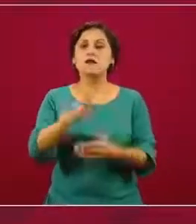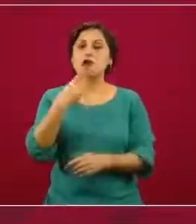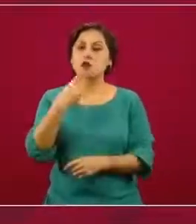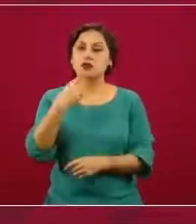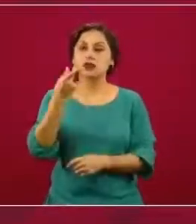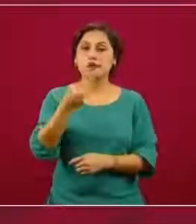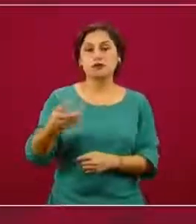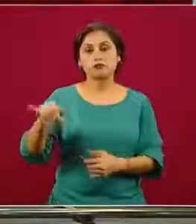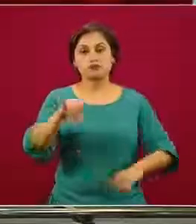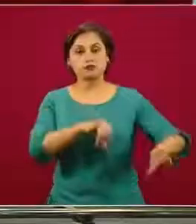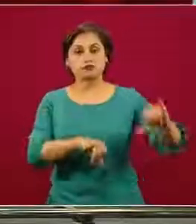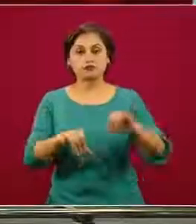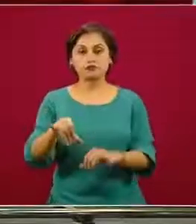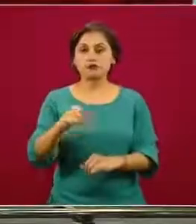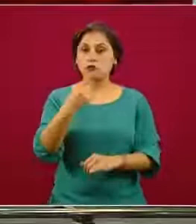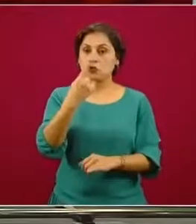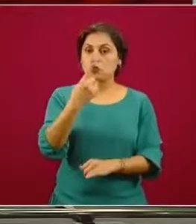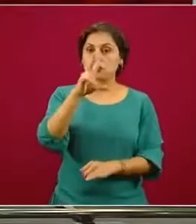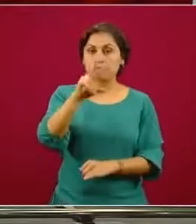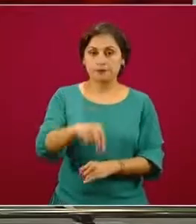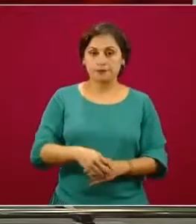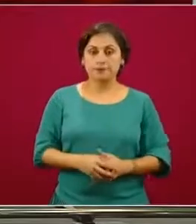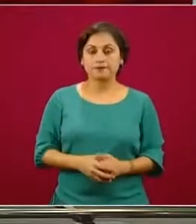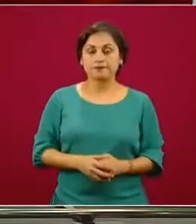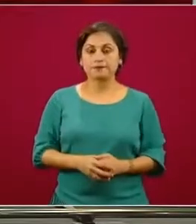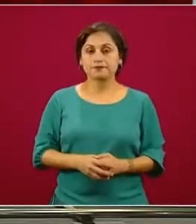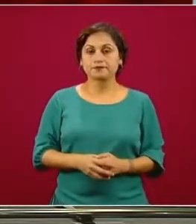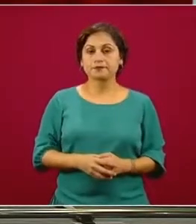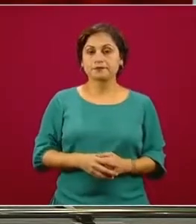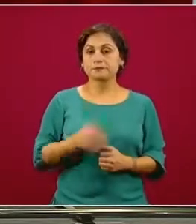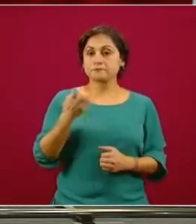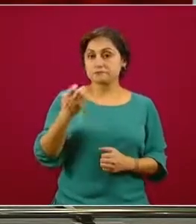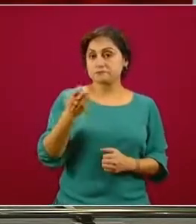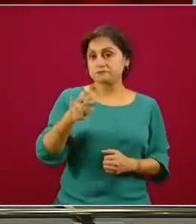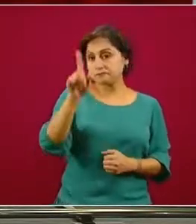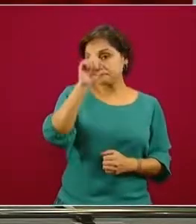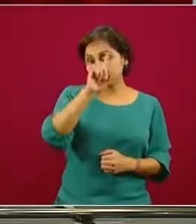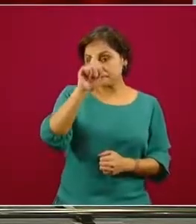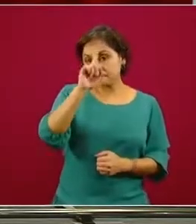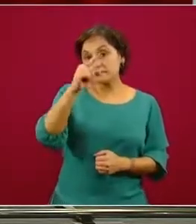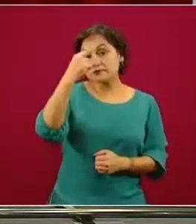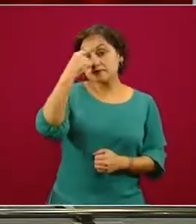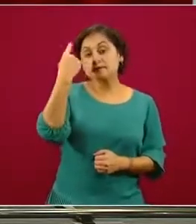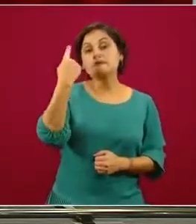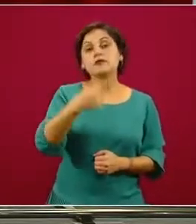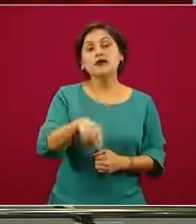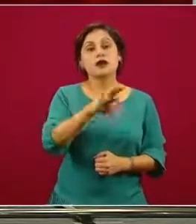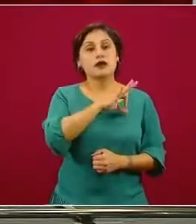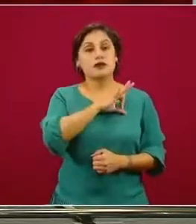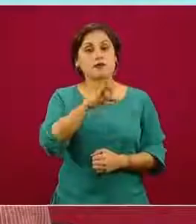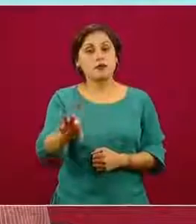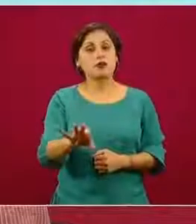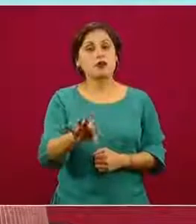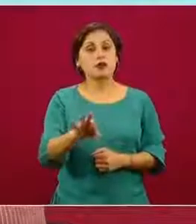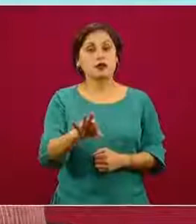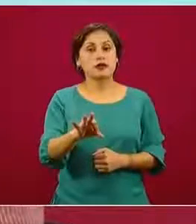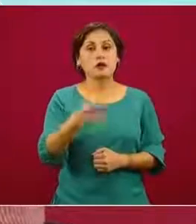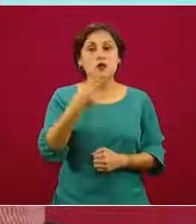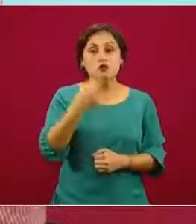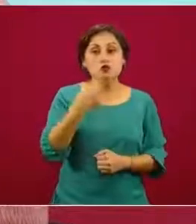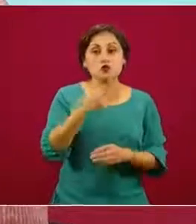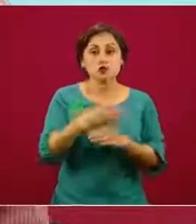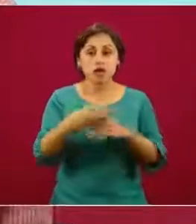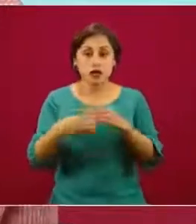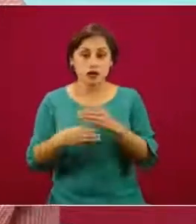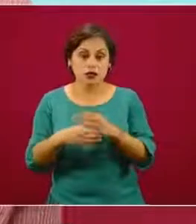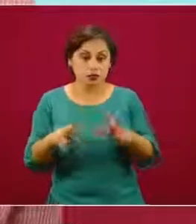Con estas recomendaciones es suficiente para lograr inactivar los gérmenes. En este caso, si